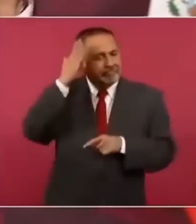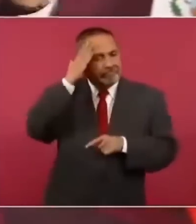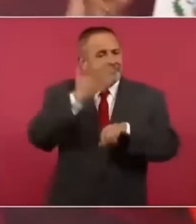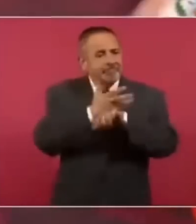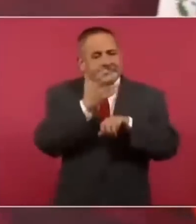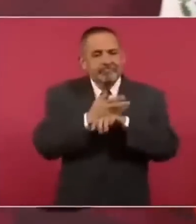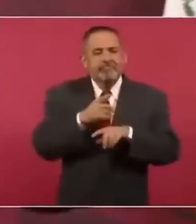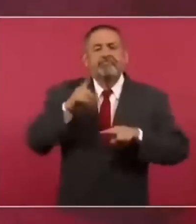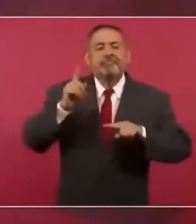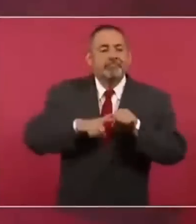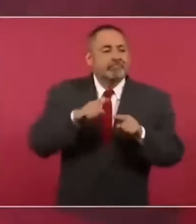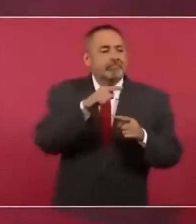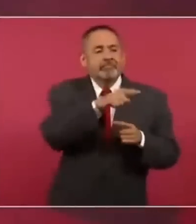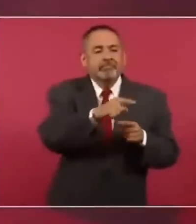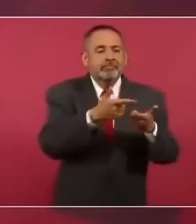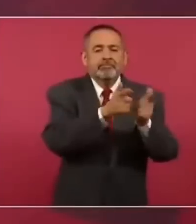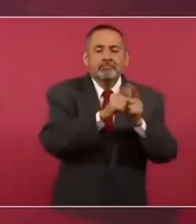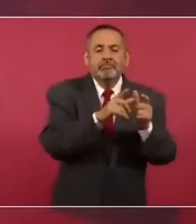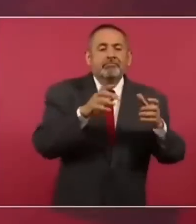con qué agencias.